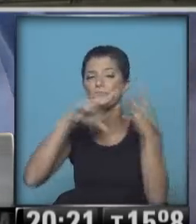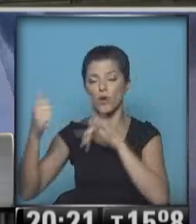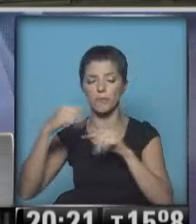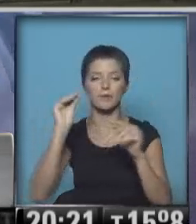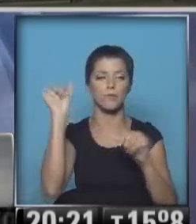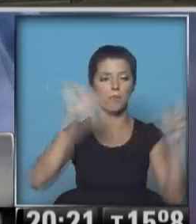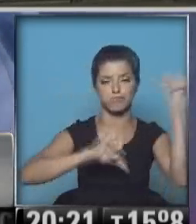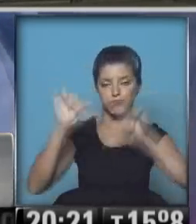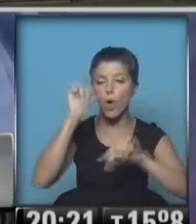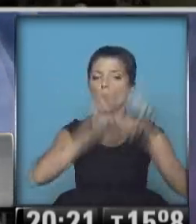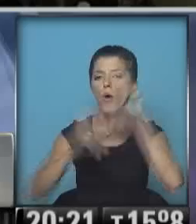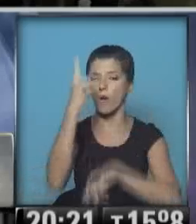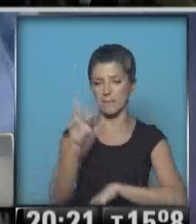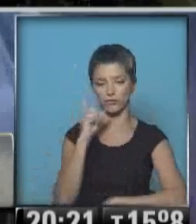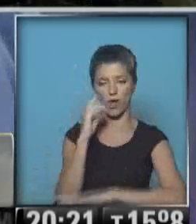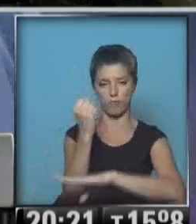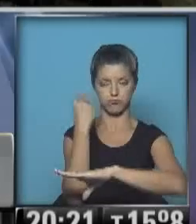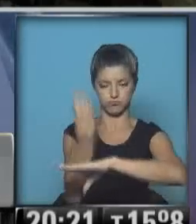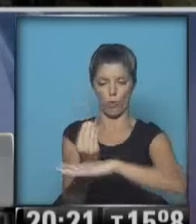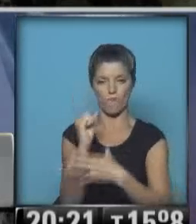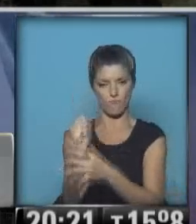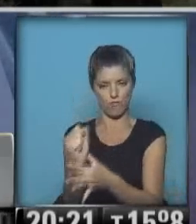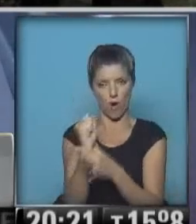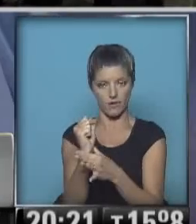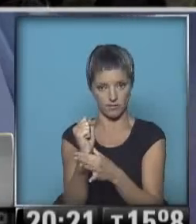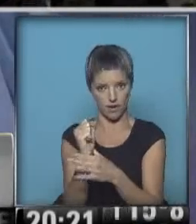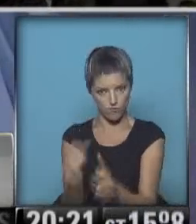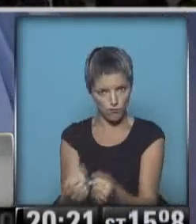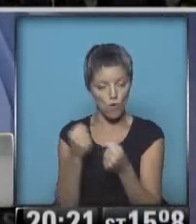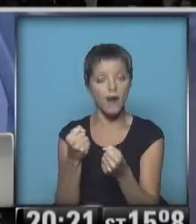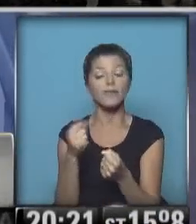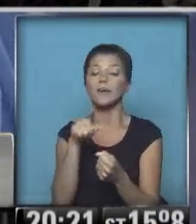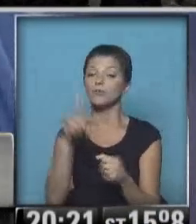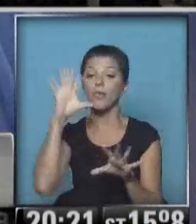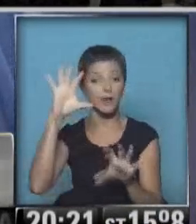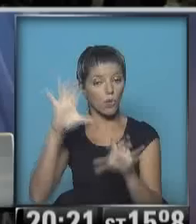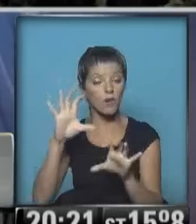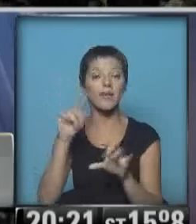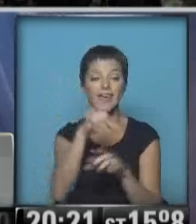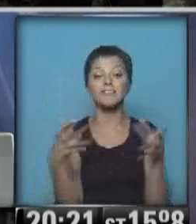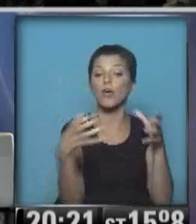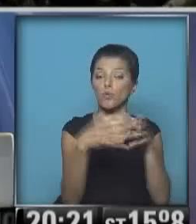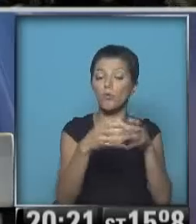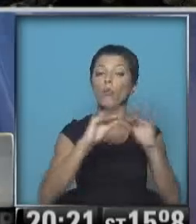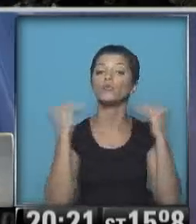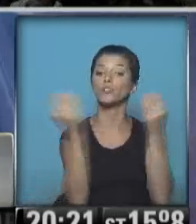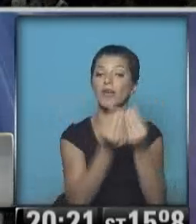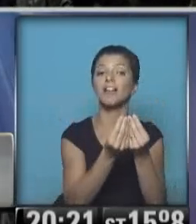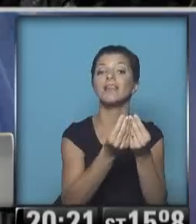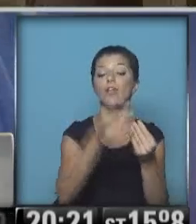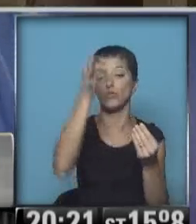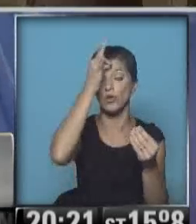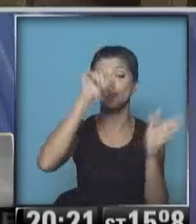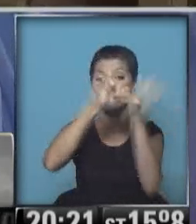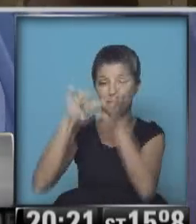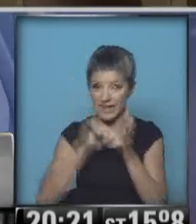buscaba una presencia fuerte otra vez de esta organización que hay que recordar agrupa a 12 países los dos países